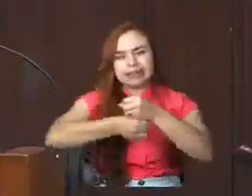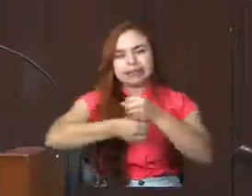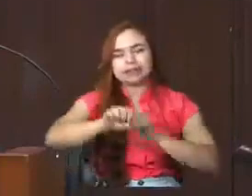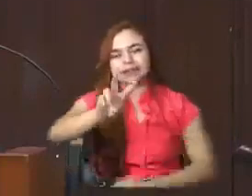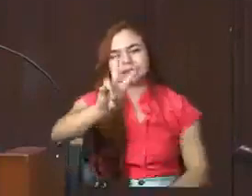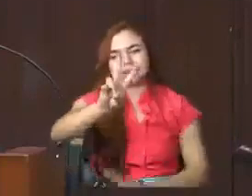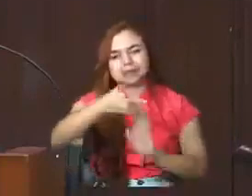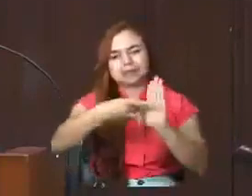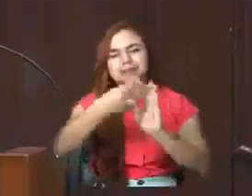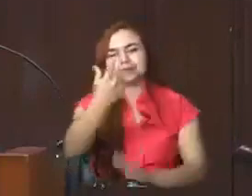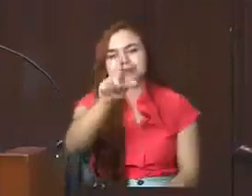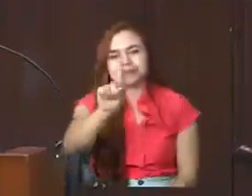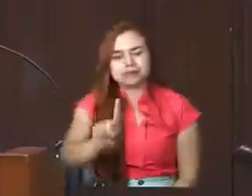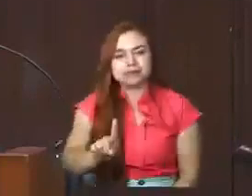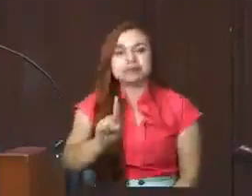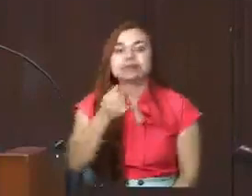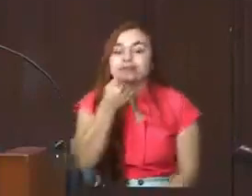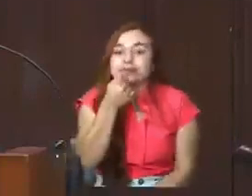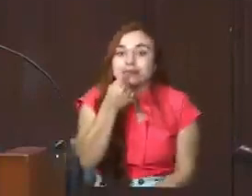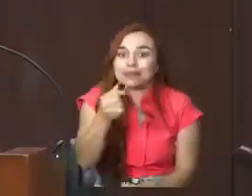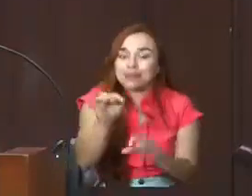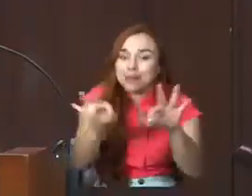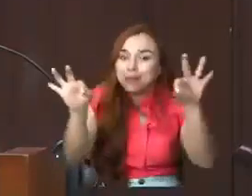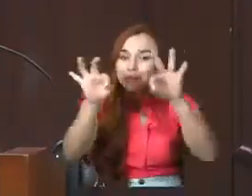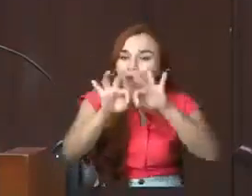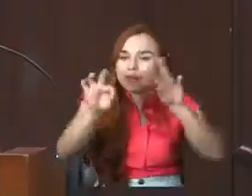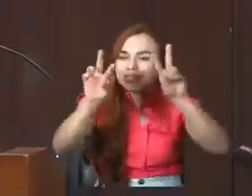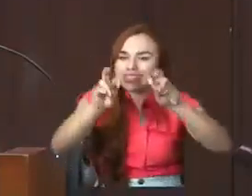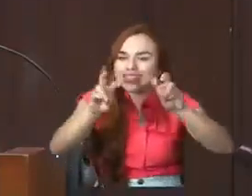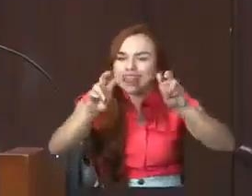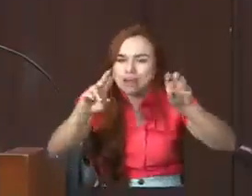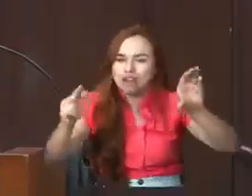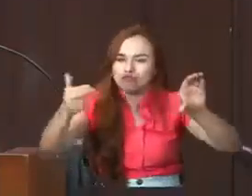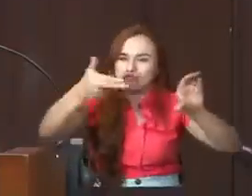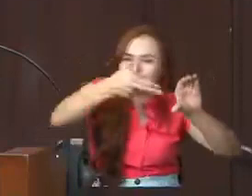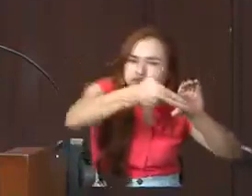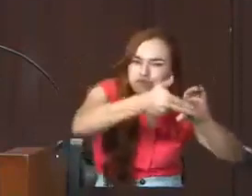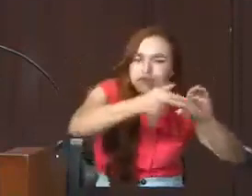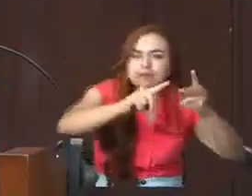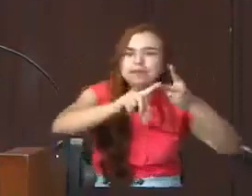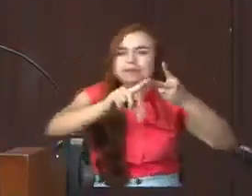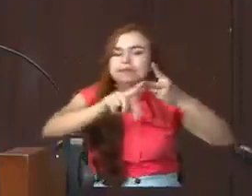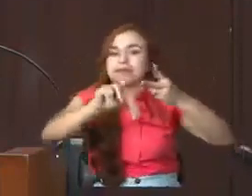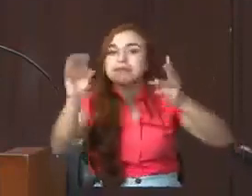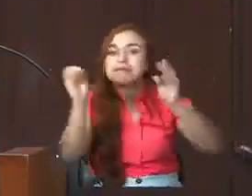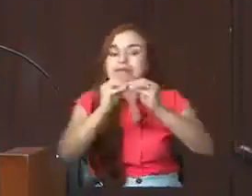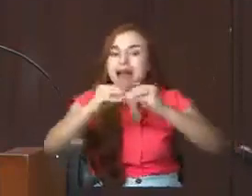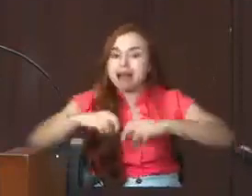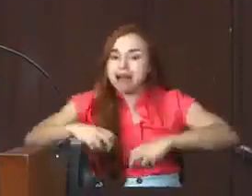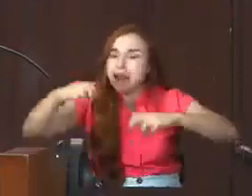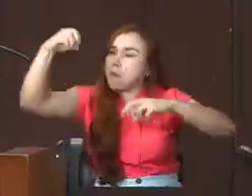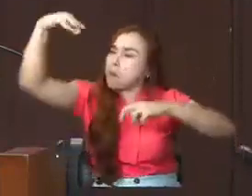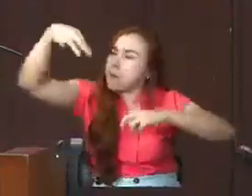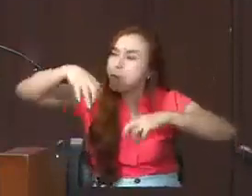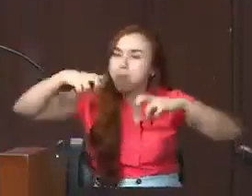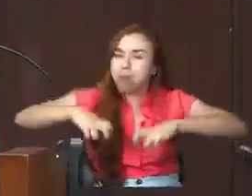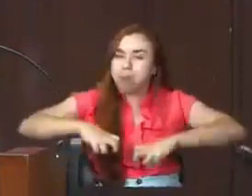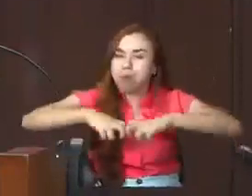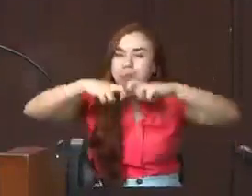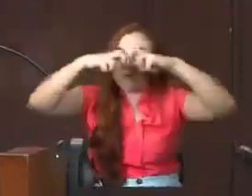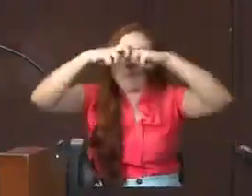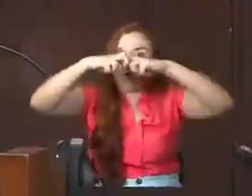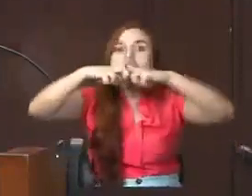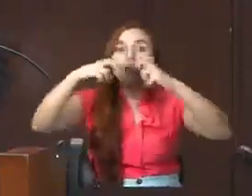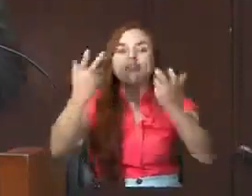para la política nacional sobre biocombustible y energía eléctrica a partir de biomasa en el territorio nacional